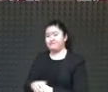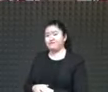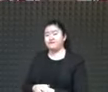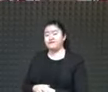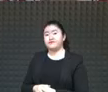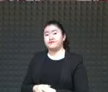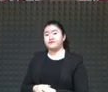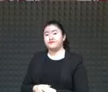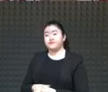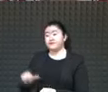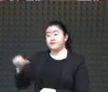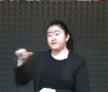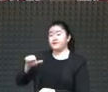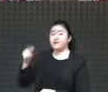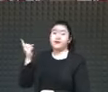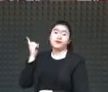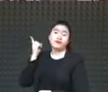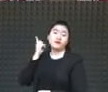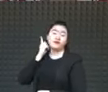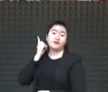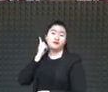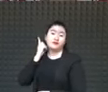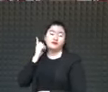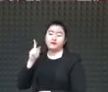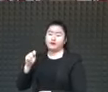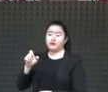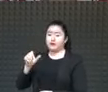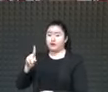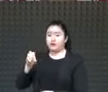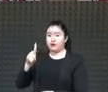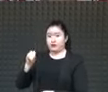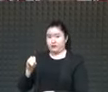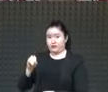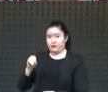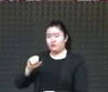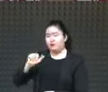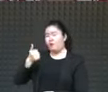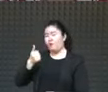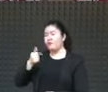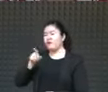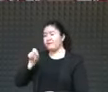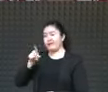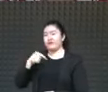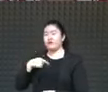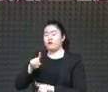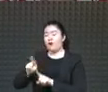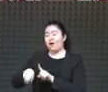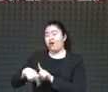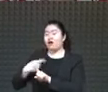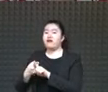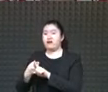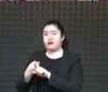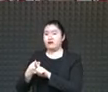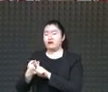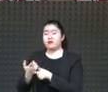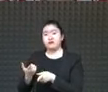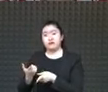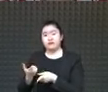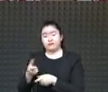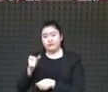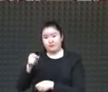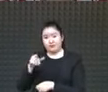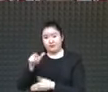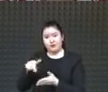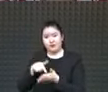la situación de los diputados Toledo y el otro que está vinculado a violación en la Cámara